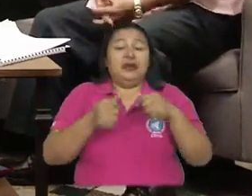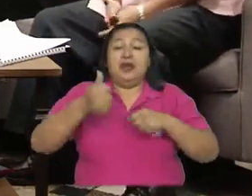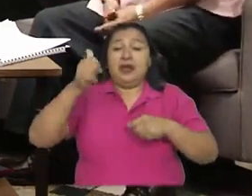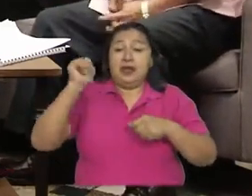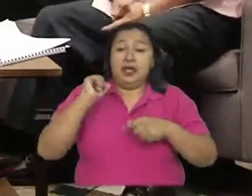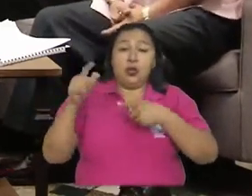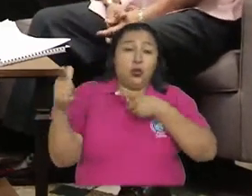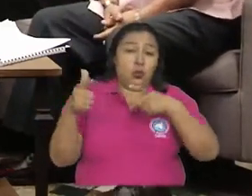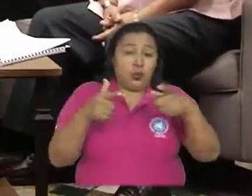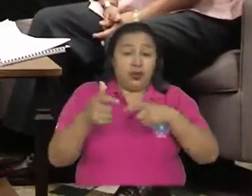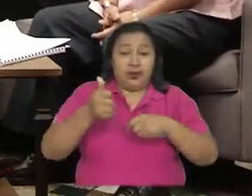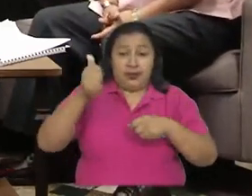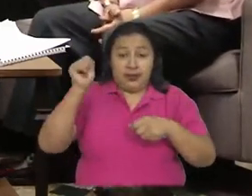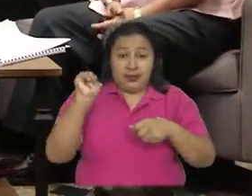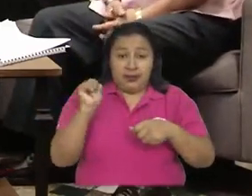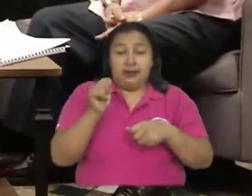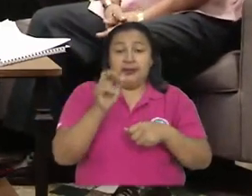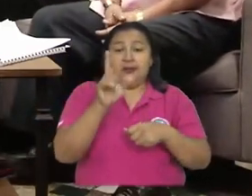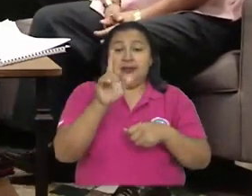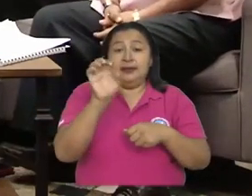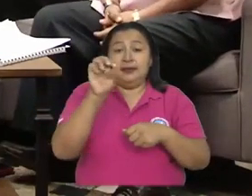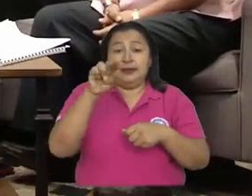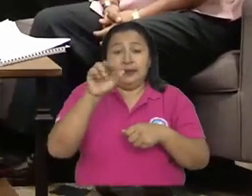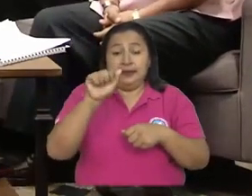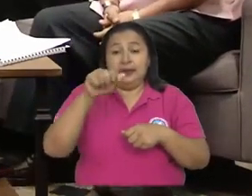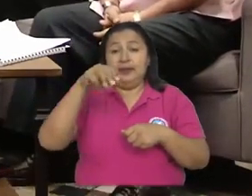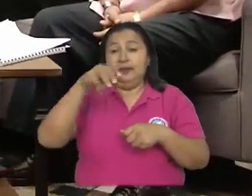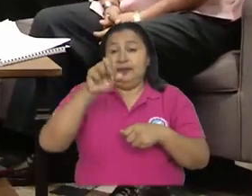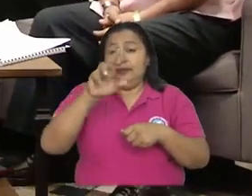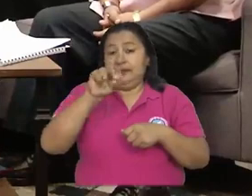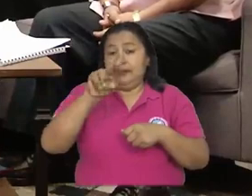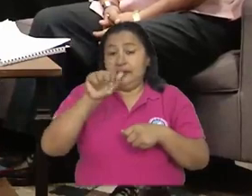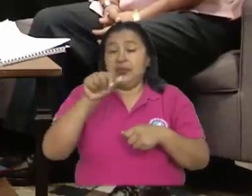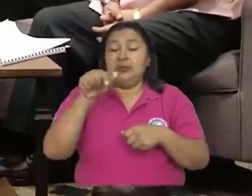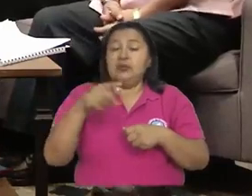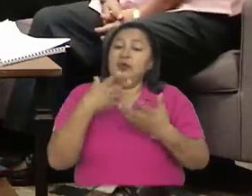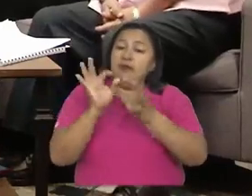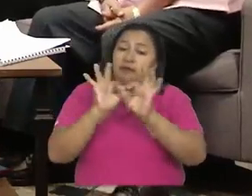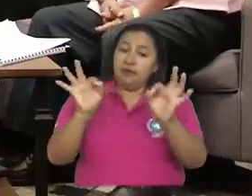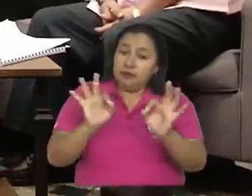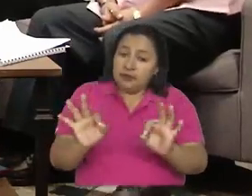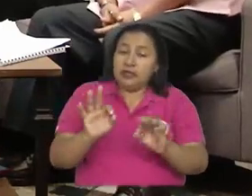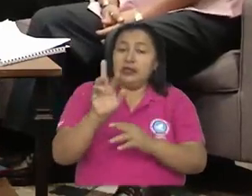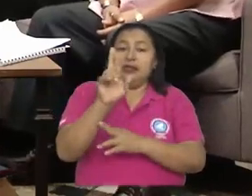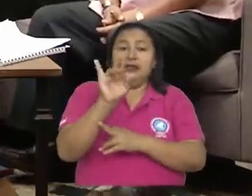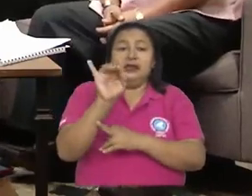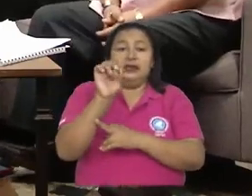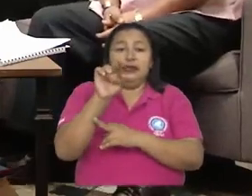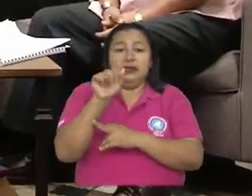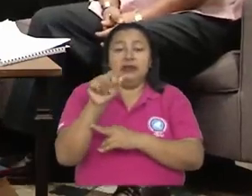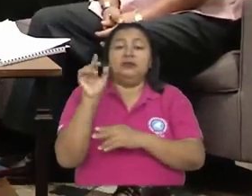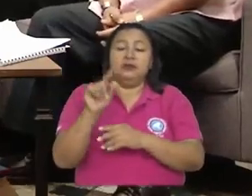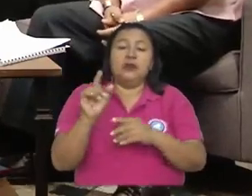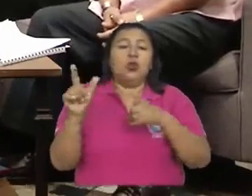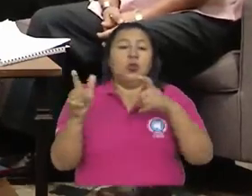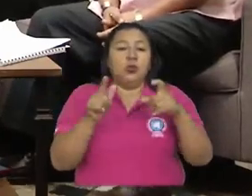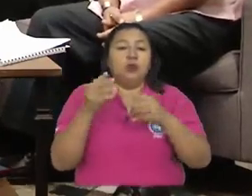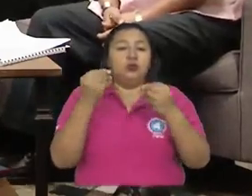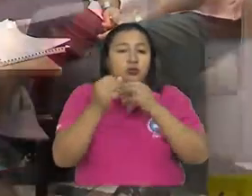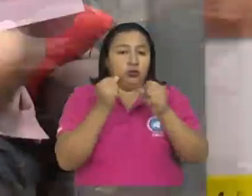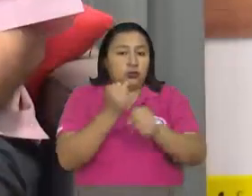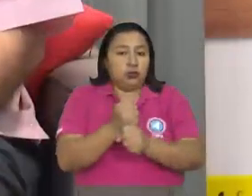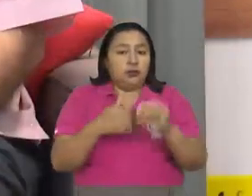día de ayer. Así es que muchas felicidades para Reinita. Gracias, y que gracias. Cumpla muchos años más.